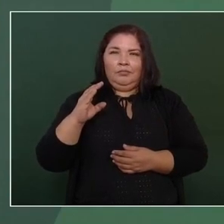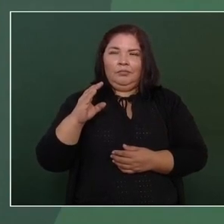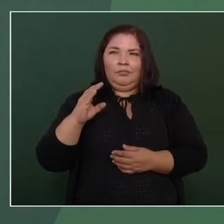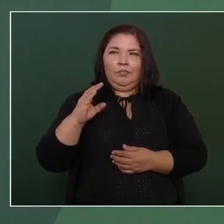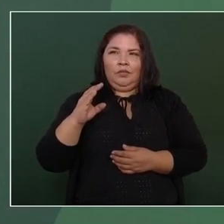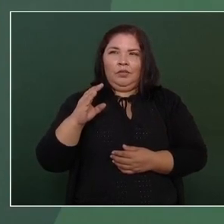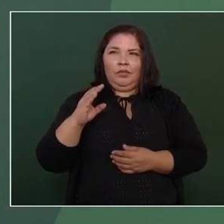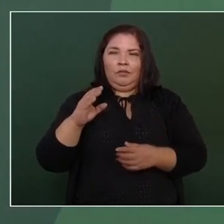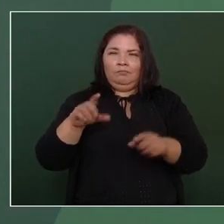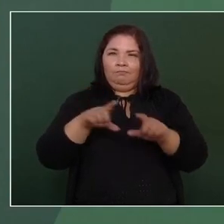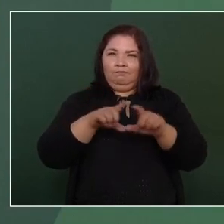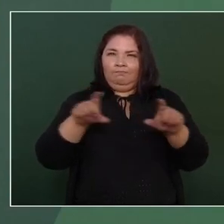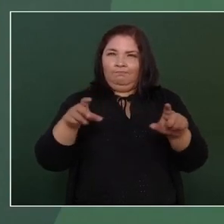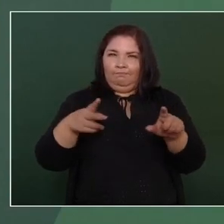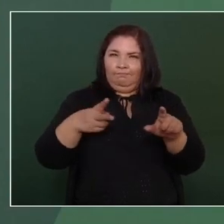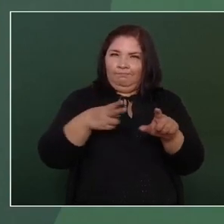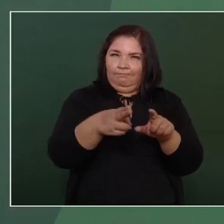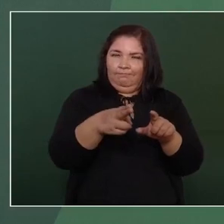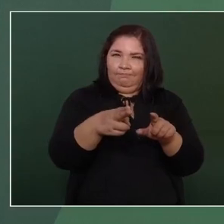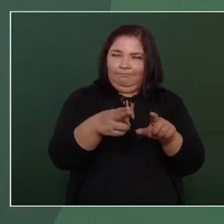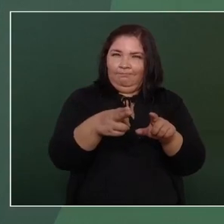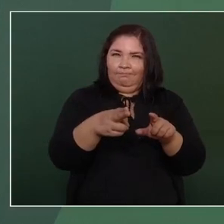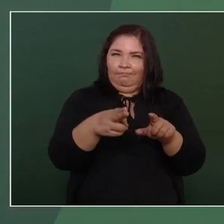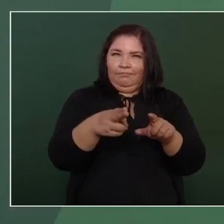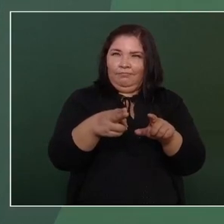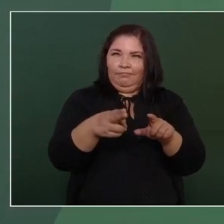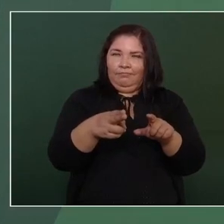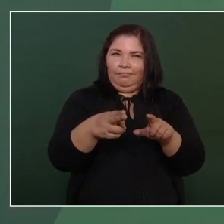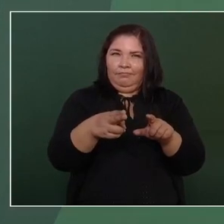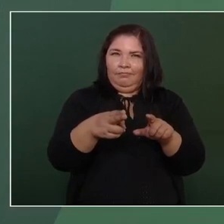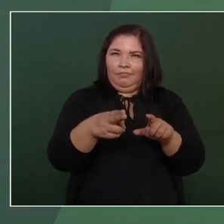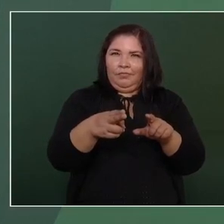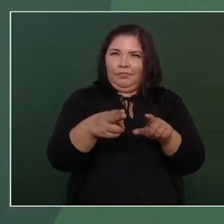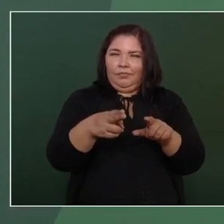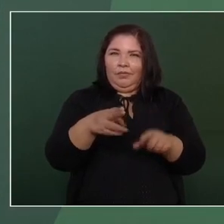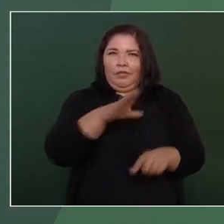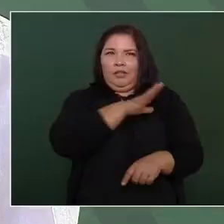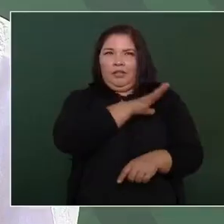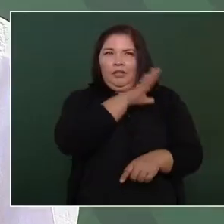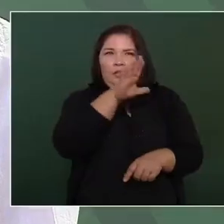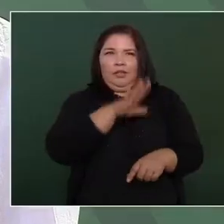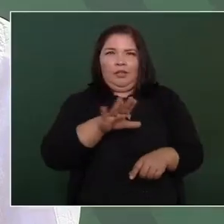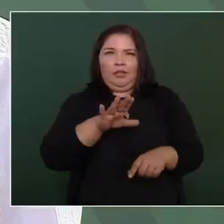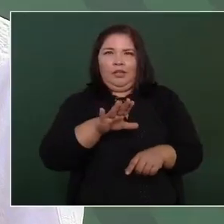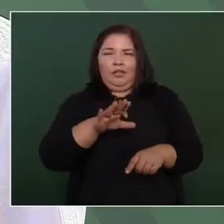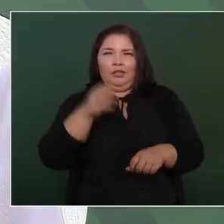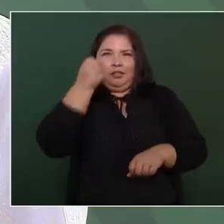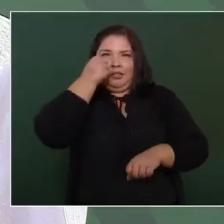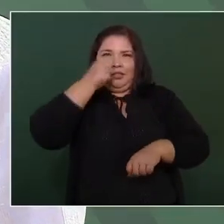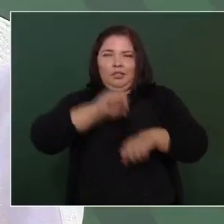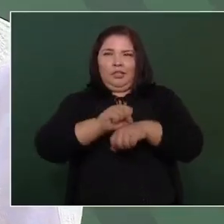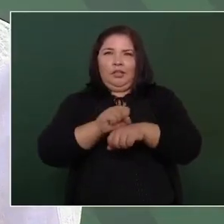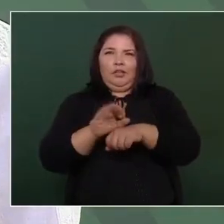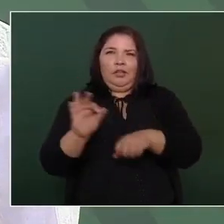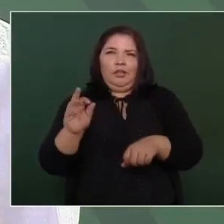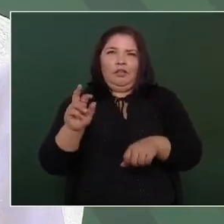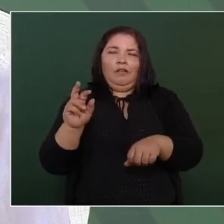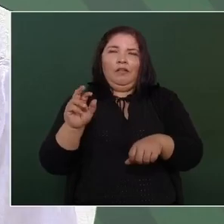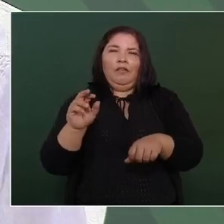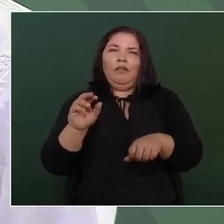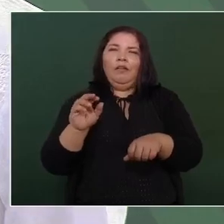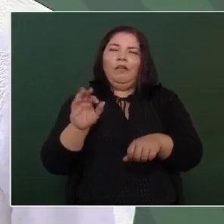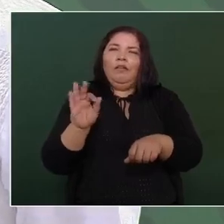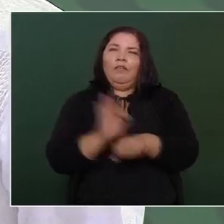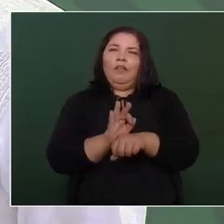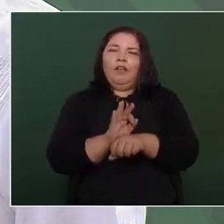las va a inaugurar el general secretario de la Defensa en compañía